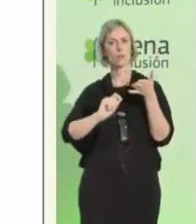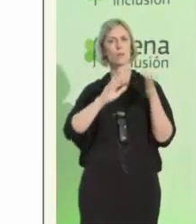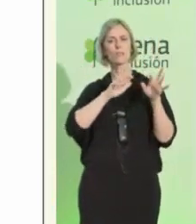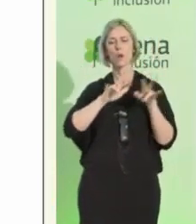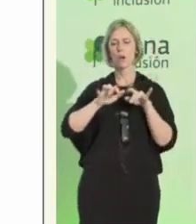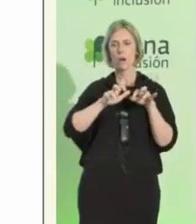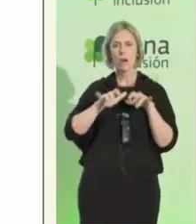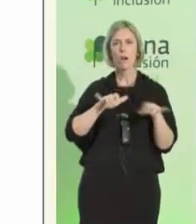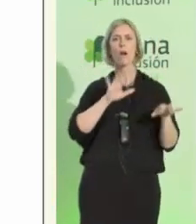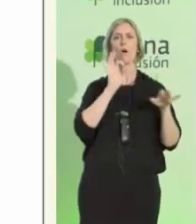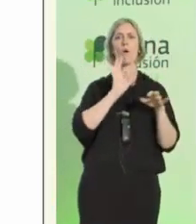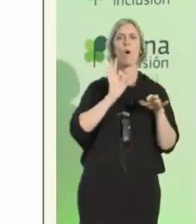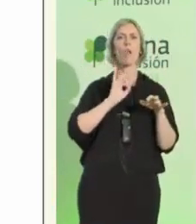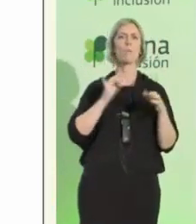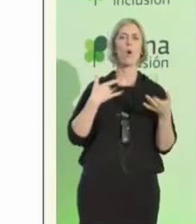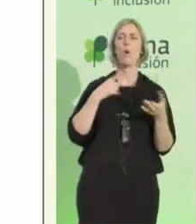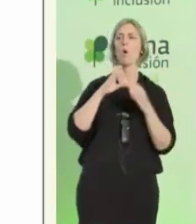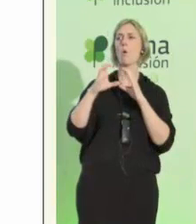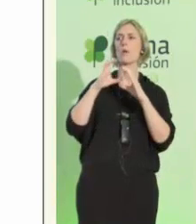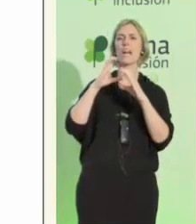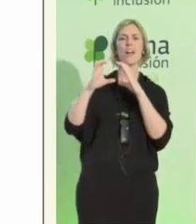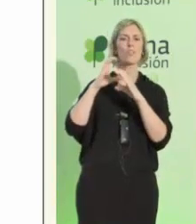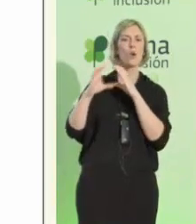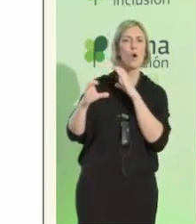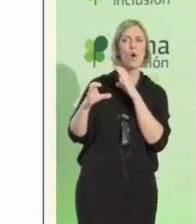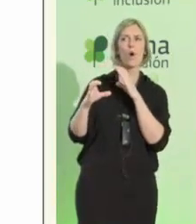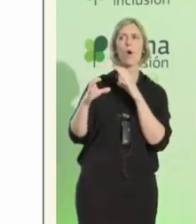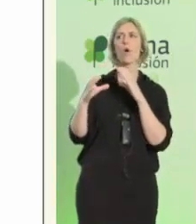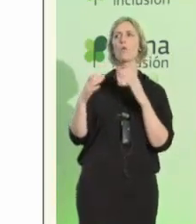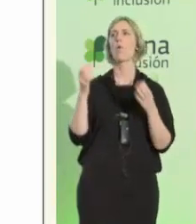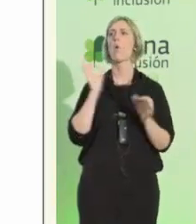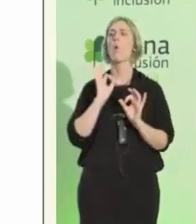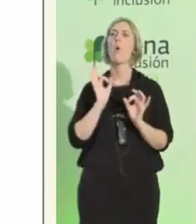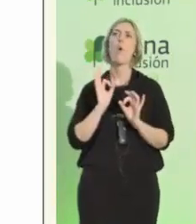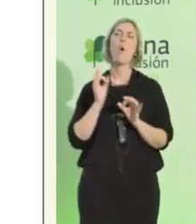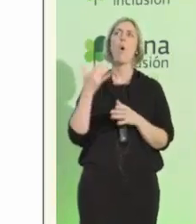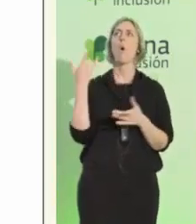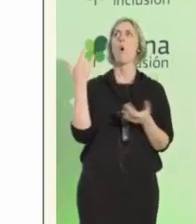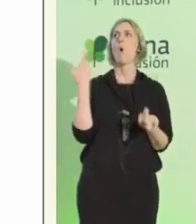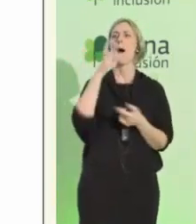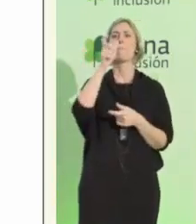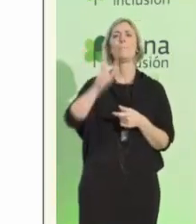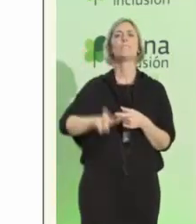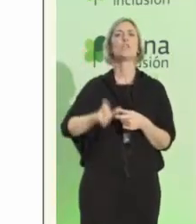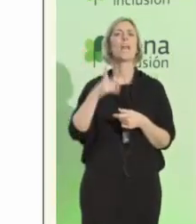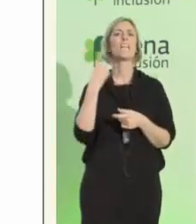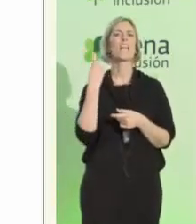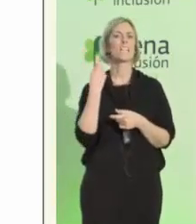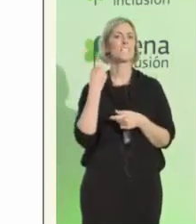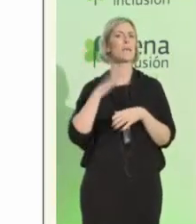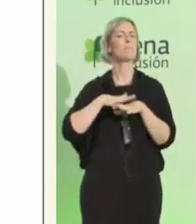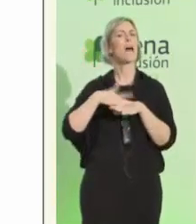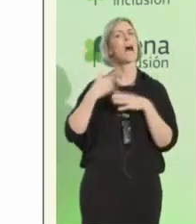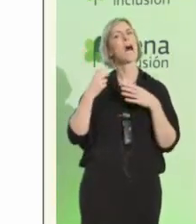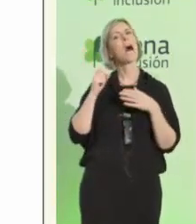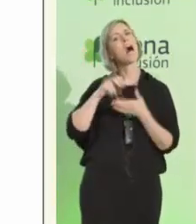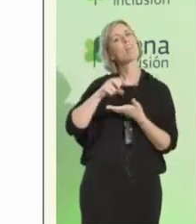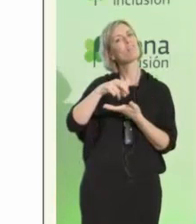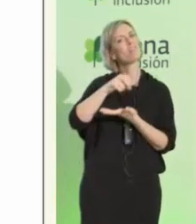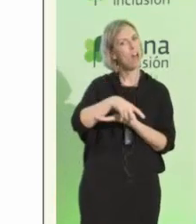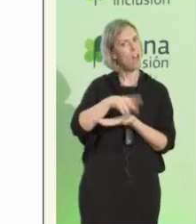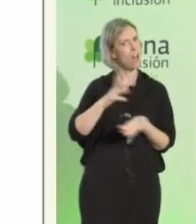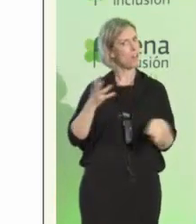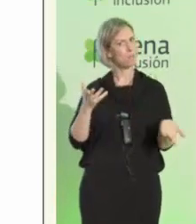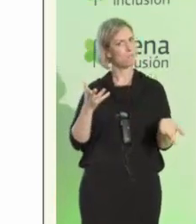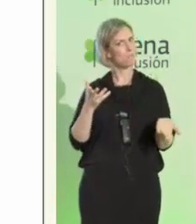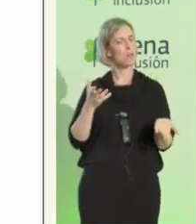ayudar a algún tipo de comunicación, o si una persona que necesita ayuda para caminar, pero no si hay